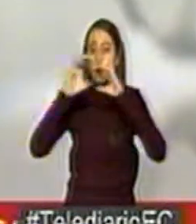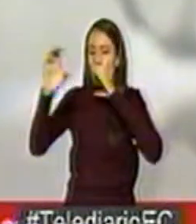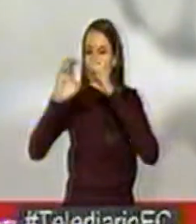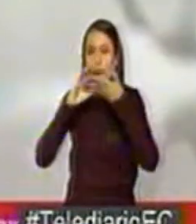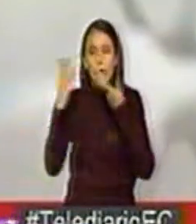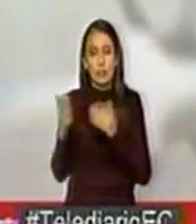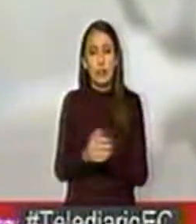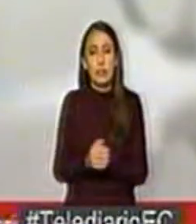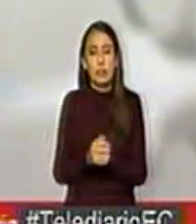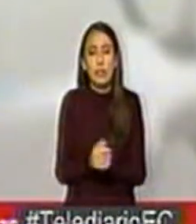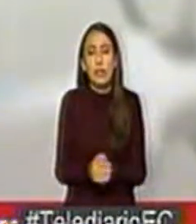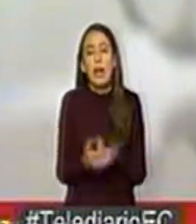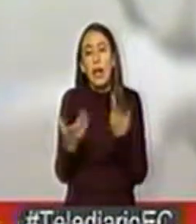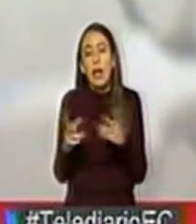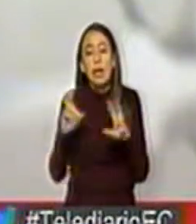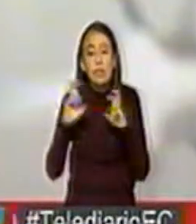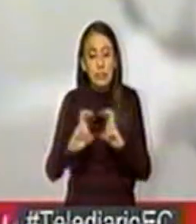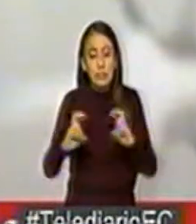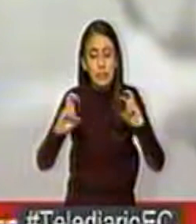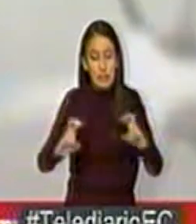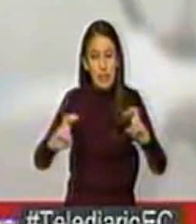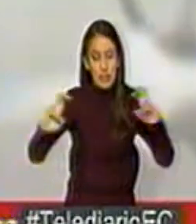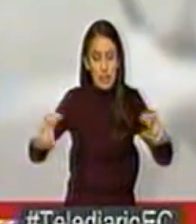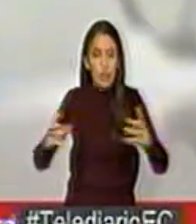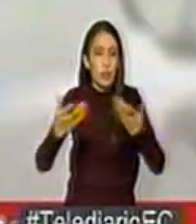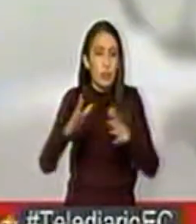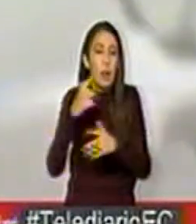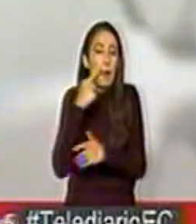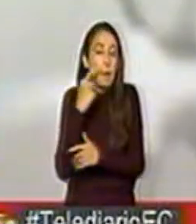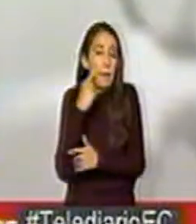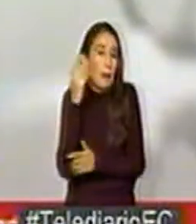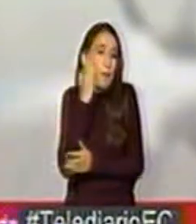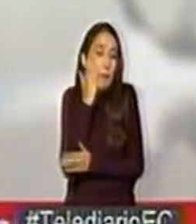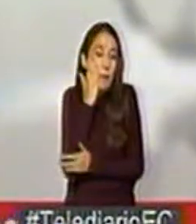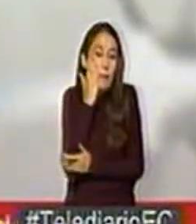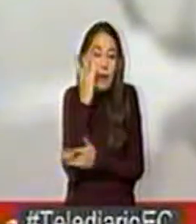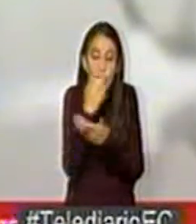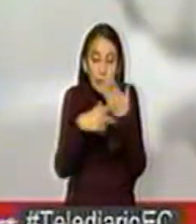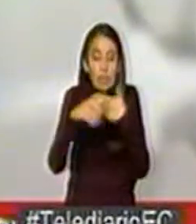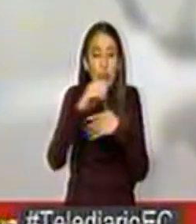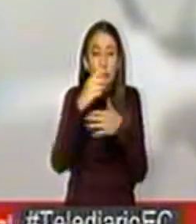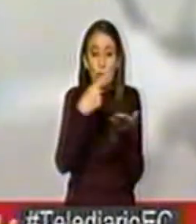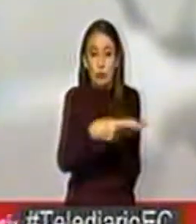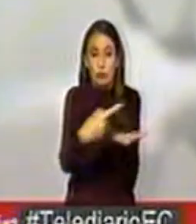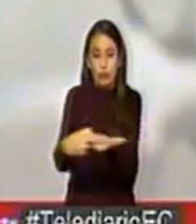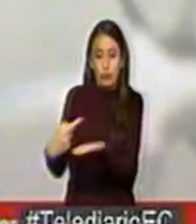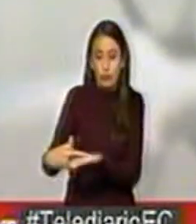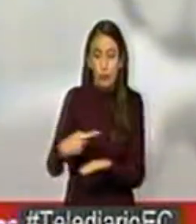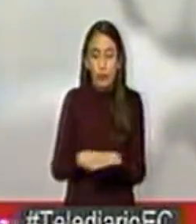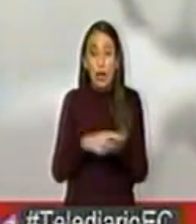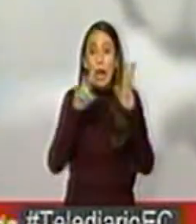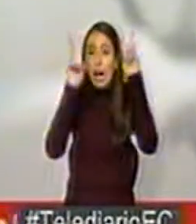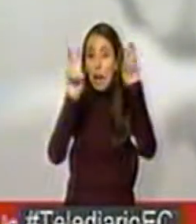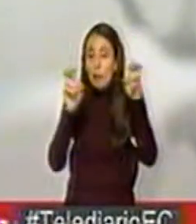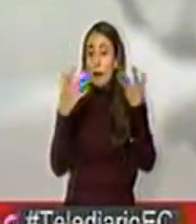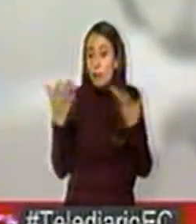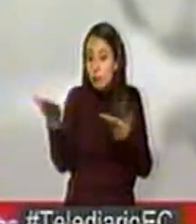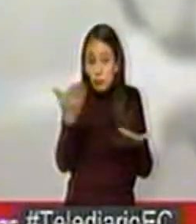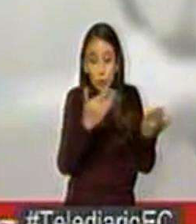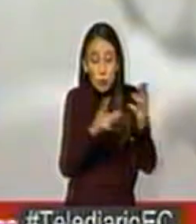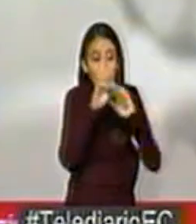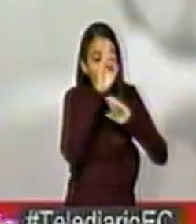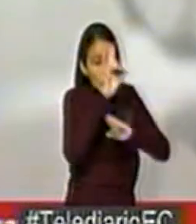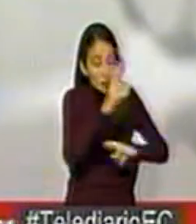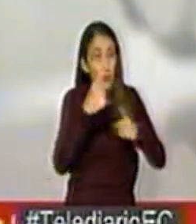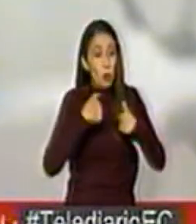digan, se sienten en una mesa, papito, mamita, con los hijos, y que hablemos de la donación. Les diga, miren, respeten,